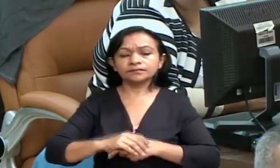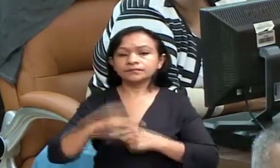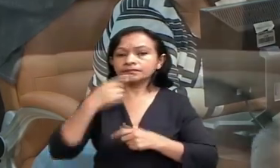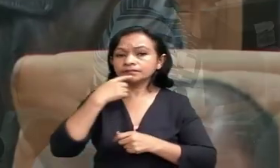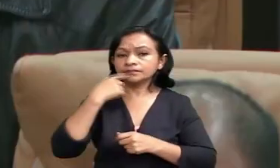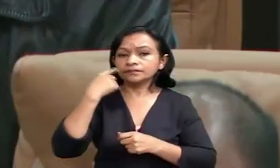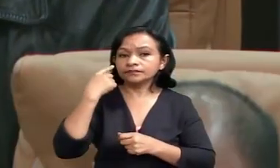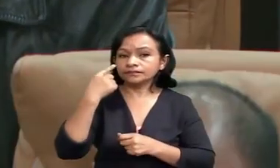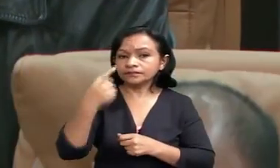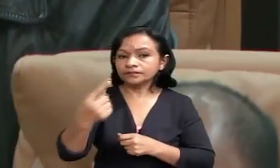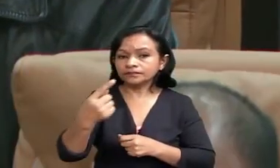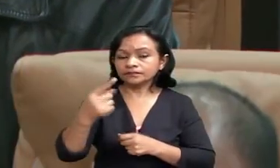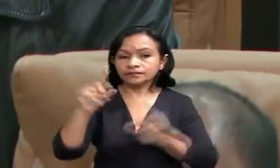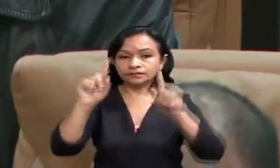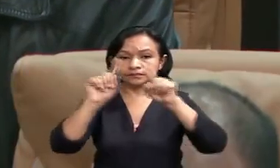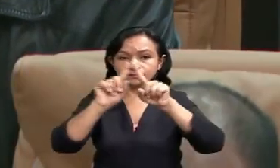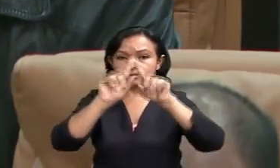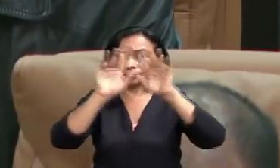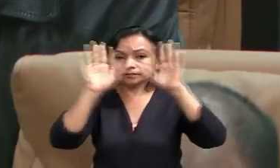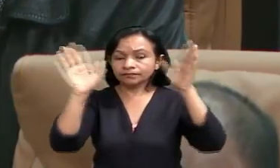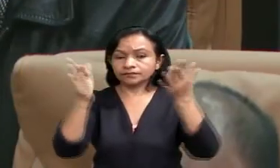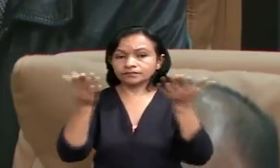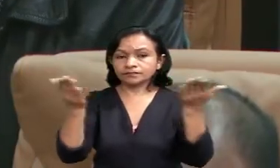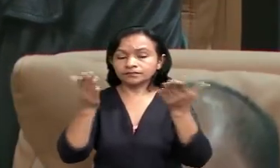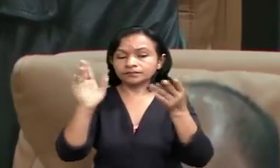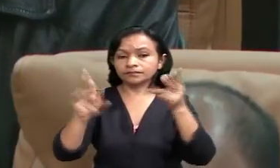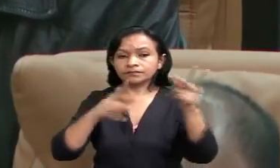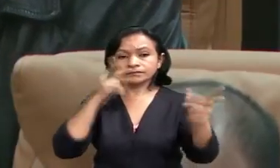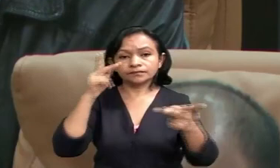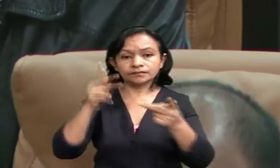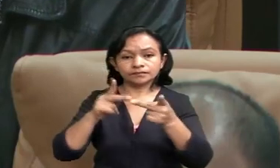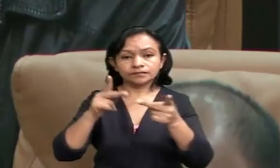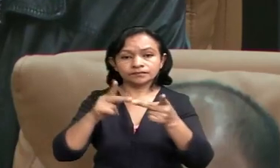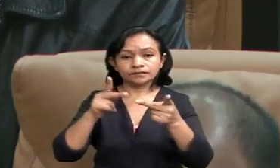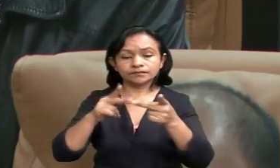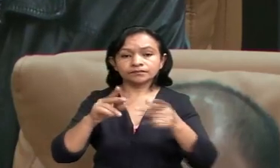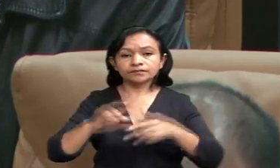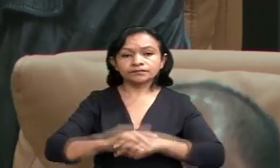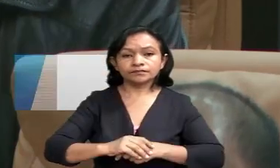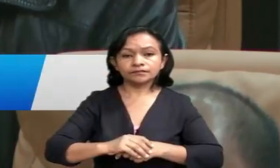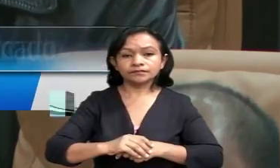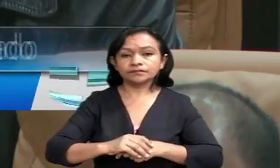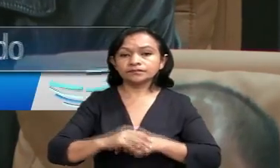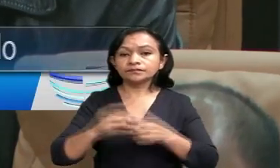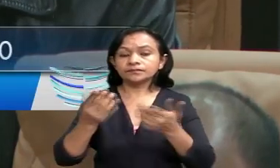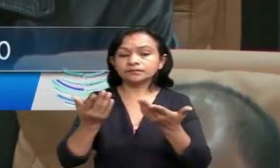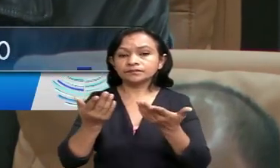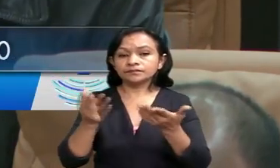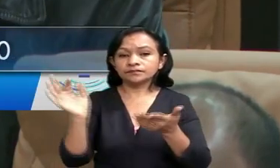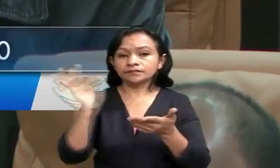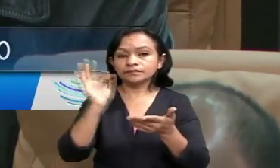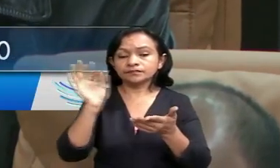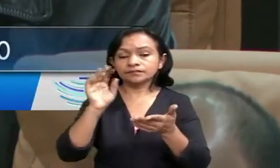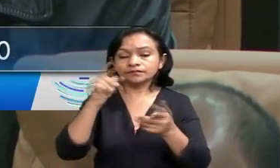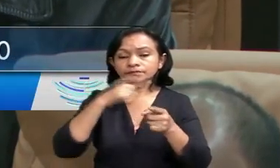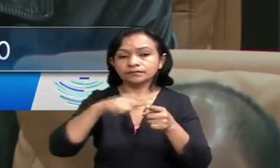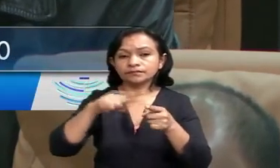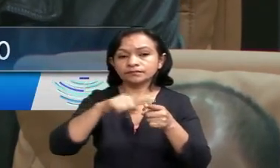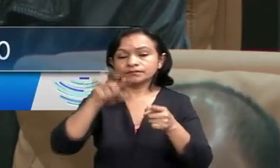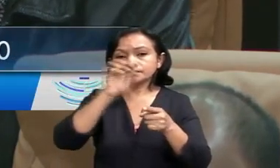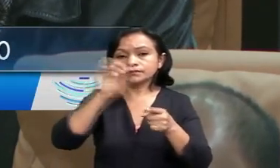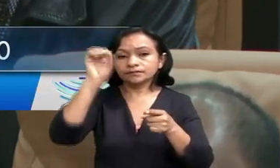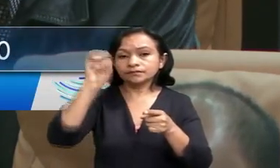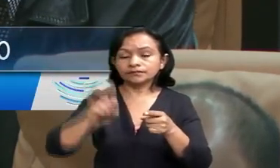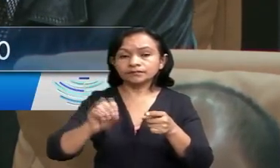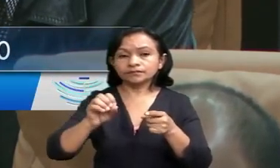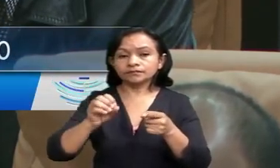dijimos claro y contundente: es una reforma fiscal que